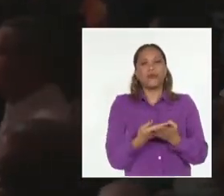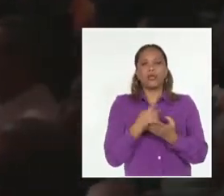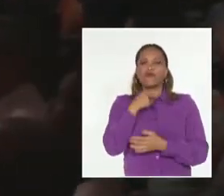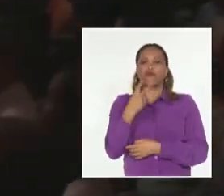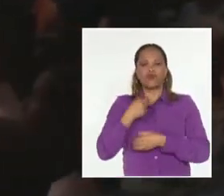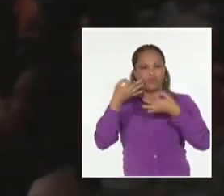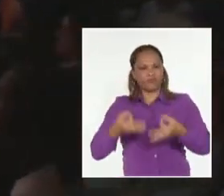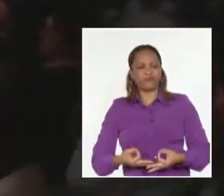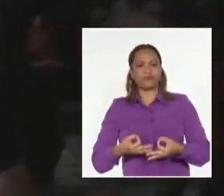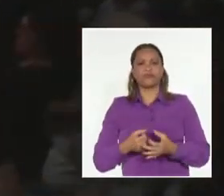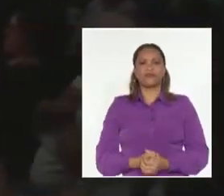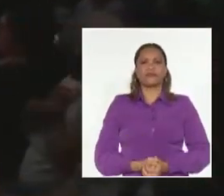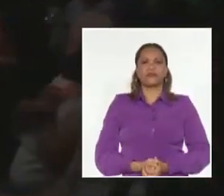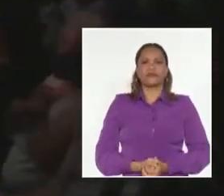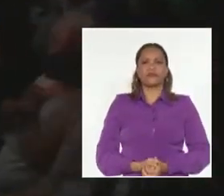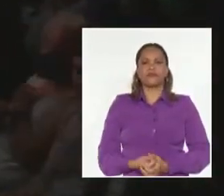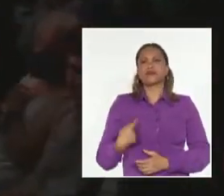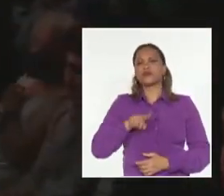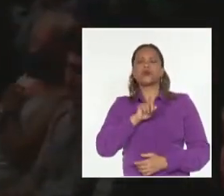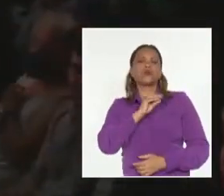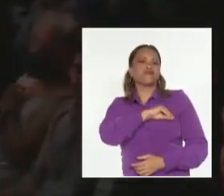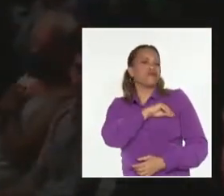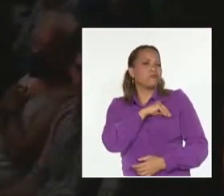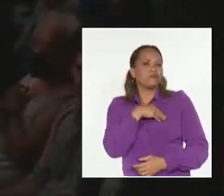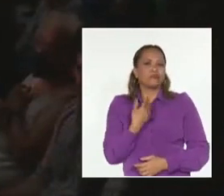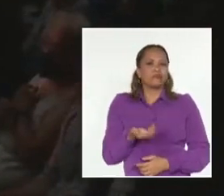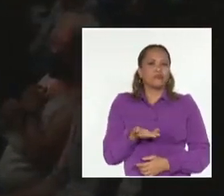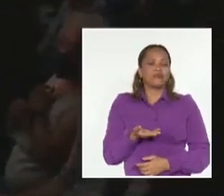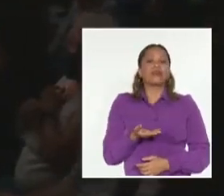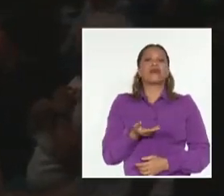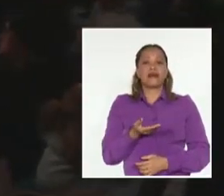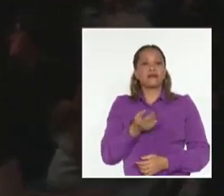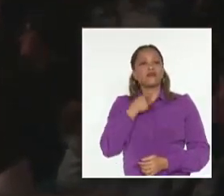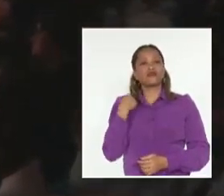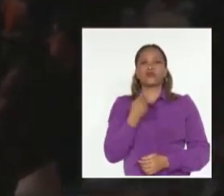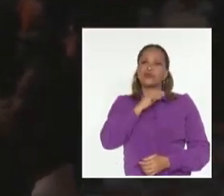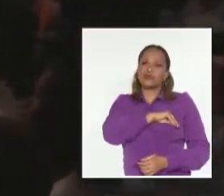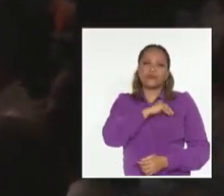dignas, uno también siente un enorme compromiso,